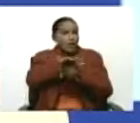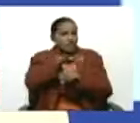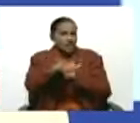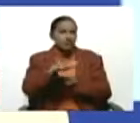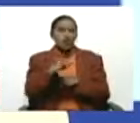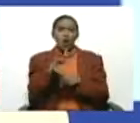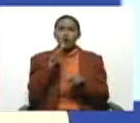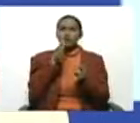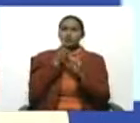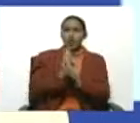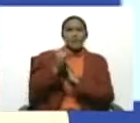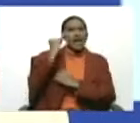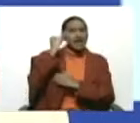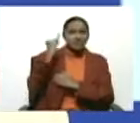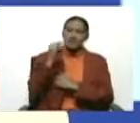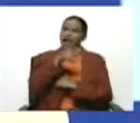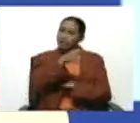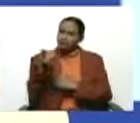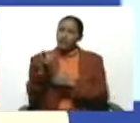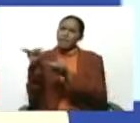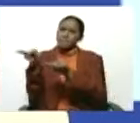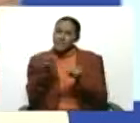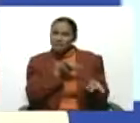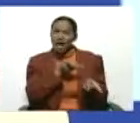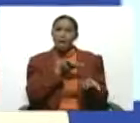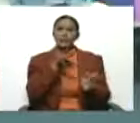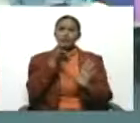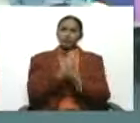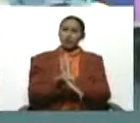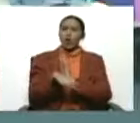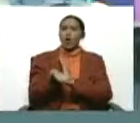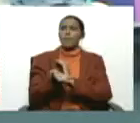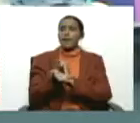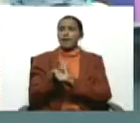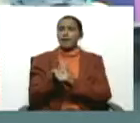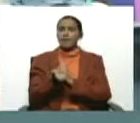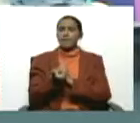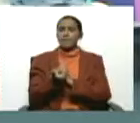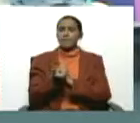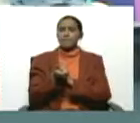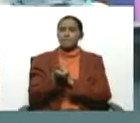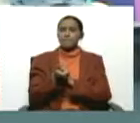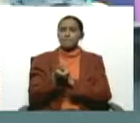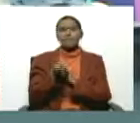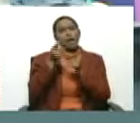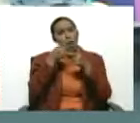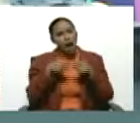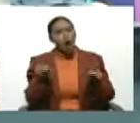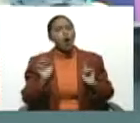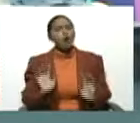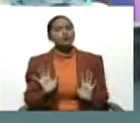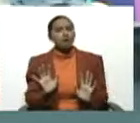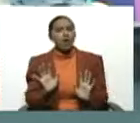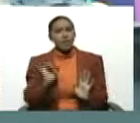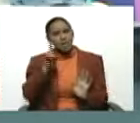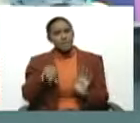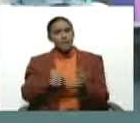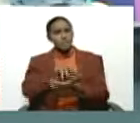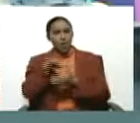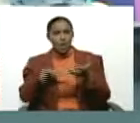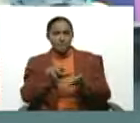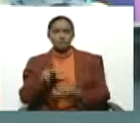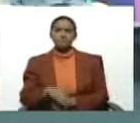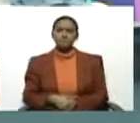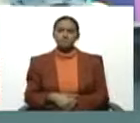y al mismo tiempo invitamos a al fdi pero luego hay otro problema que